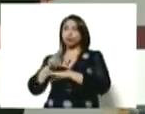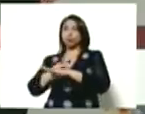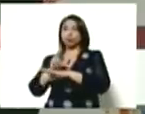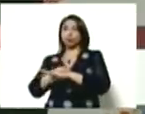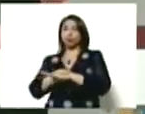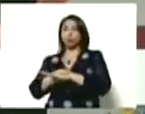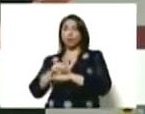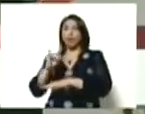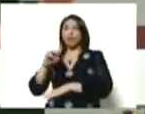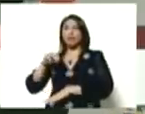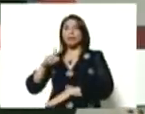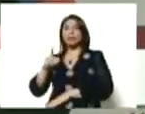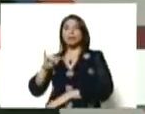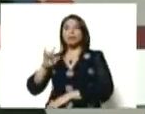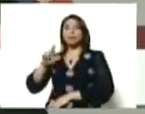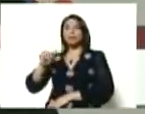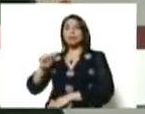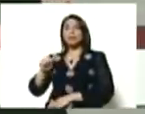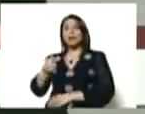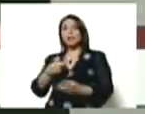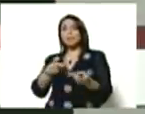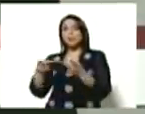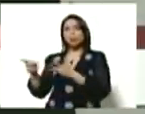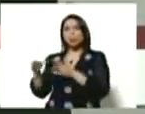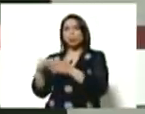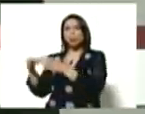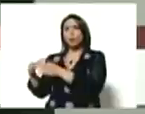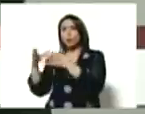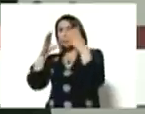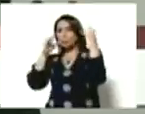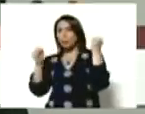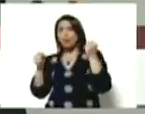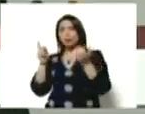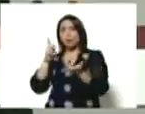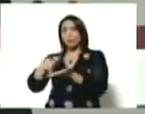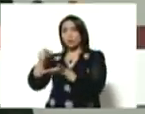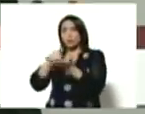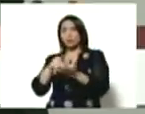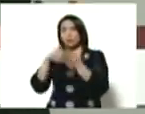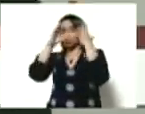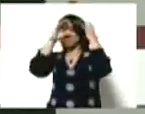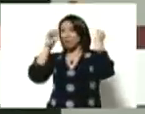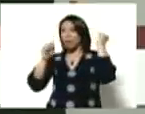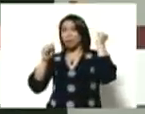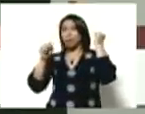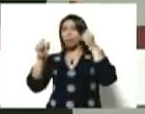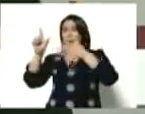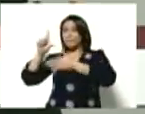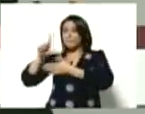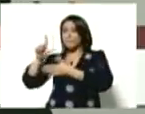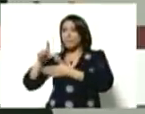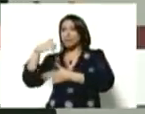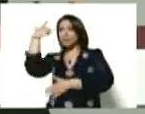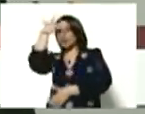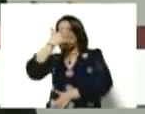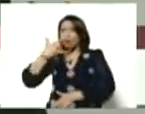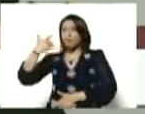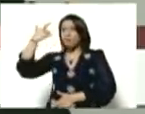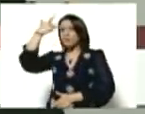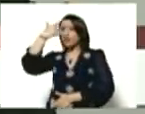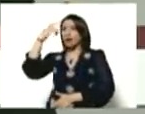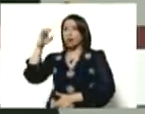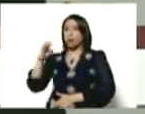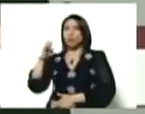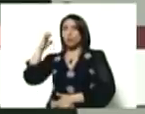al cuerpo diplomático. Estuvieron aquí presentes embajadores de América Latina, de África, de